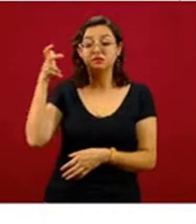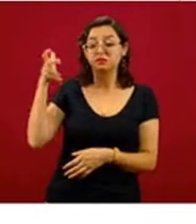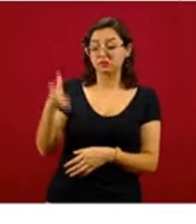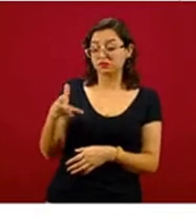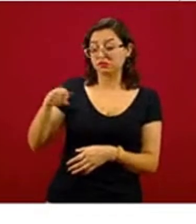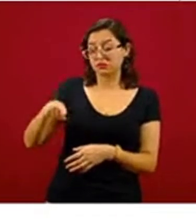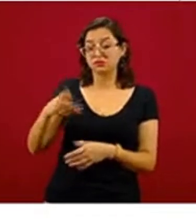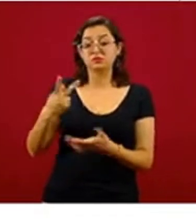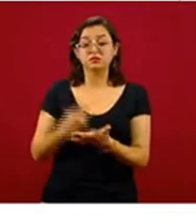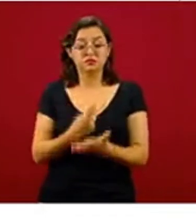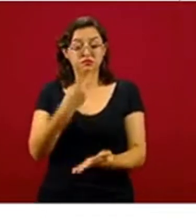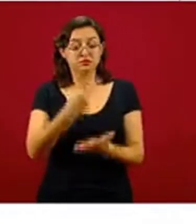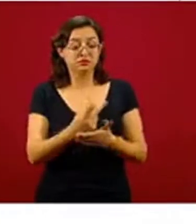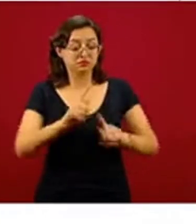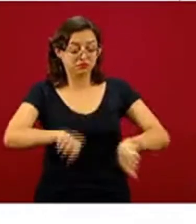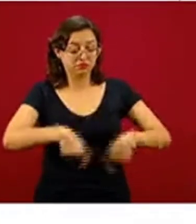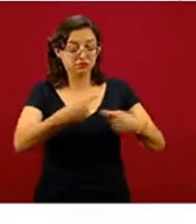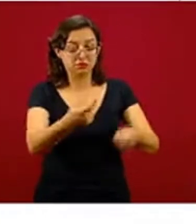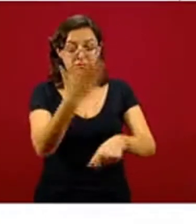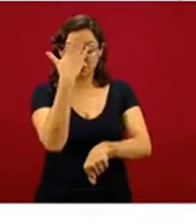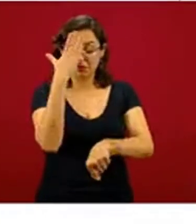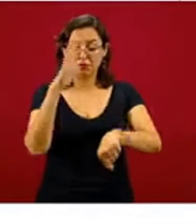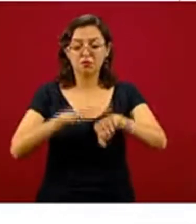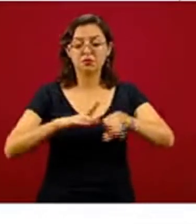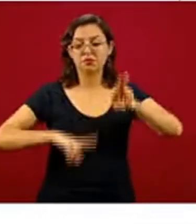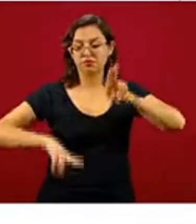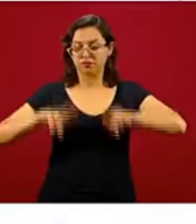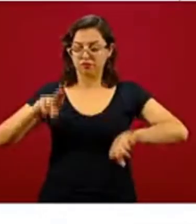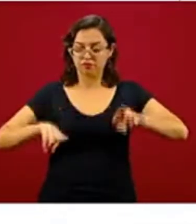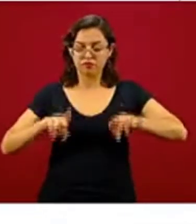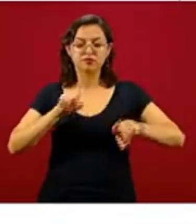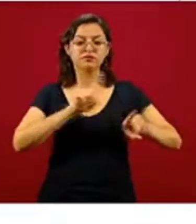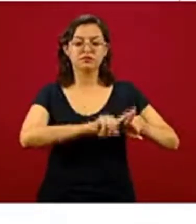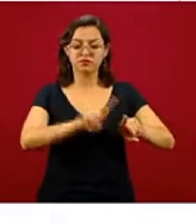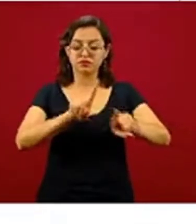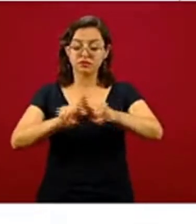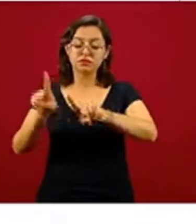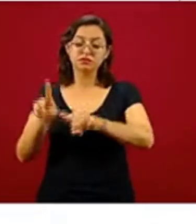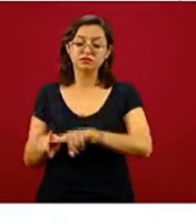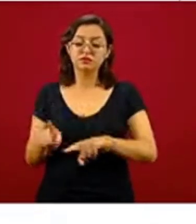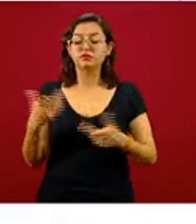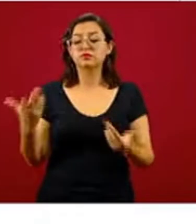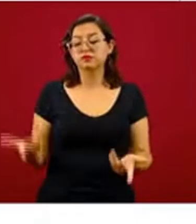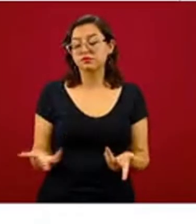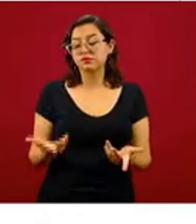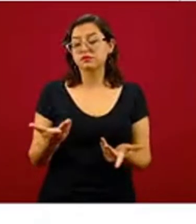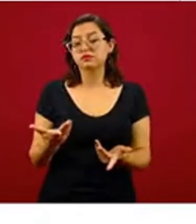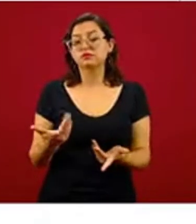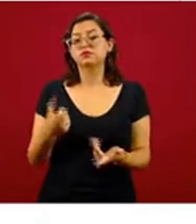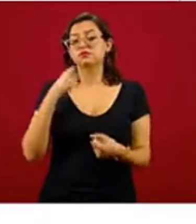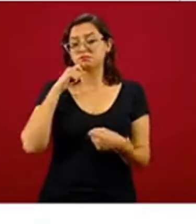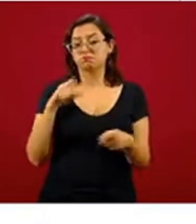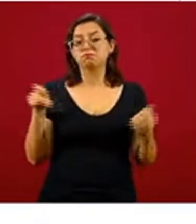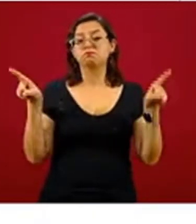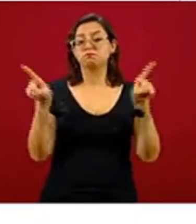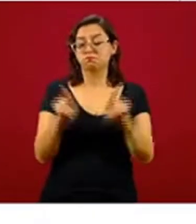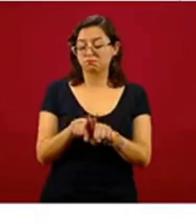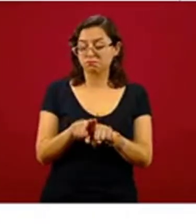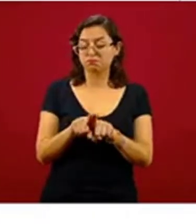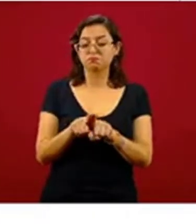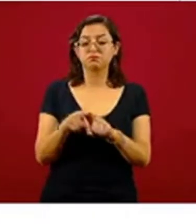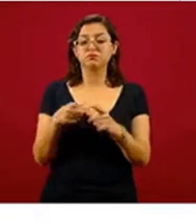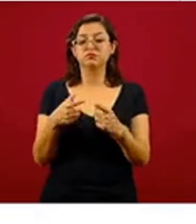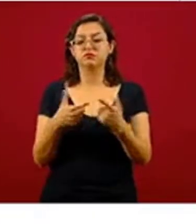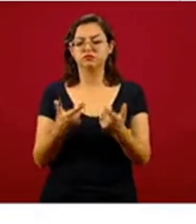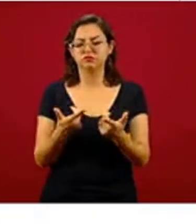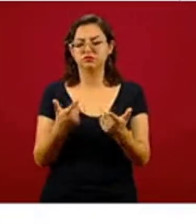condecoración que tiene diferentes grados, se trata de una condecoración que además establece cuáles son